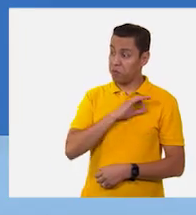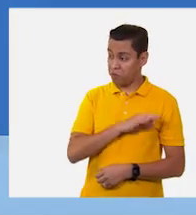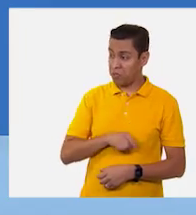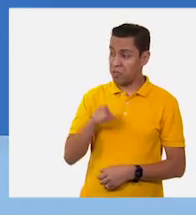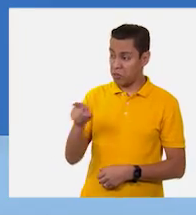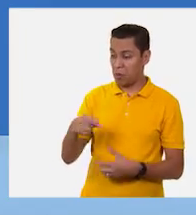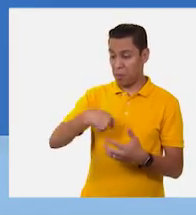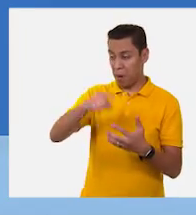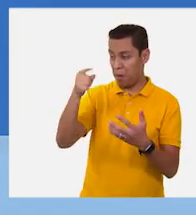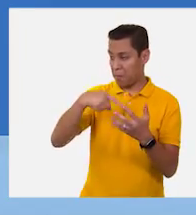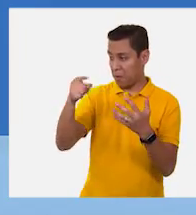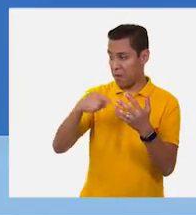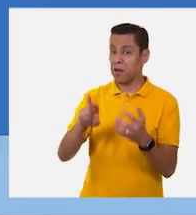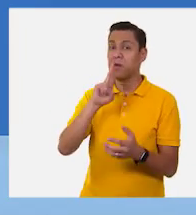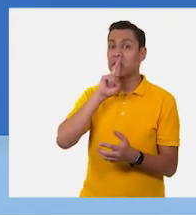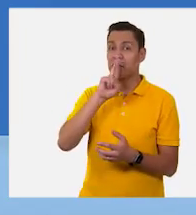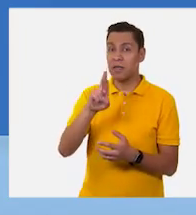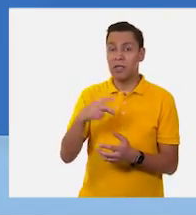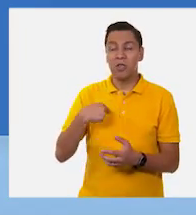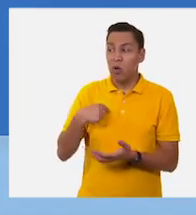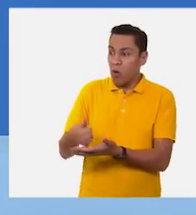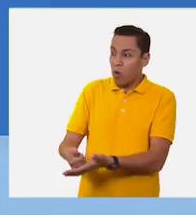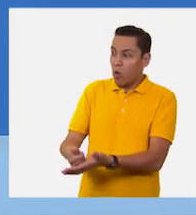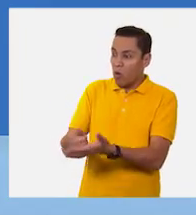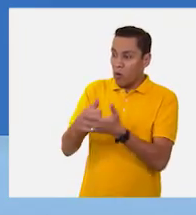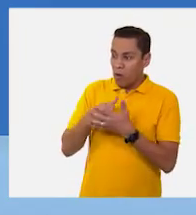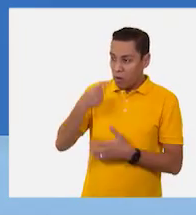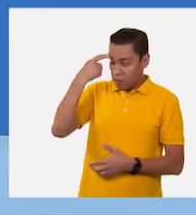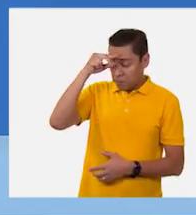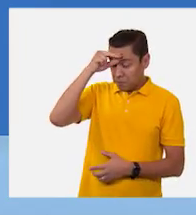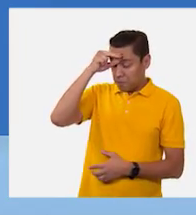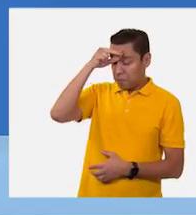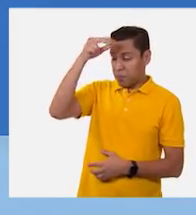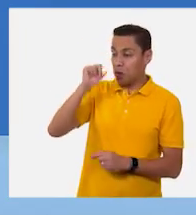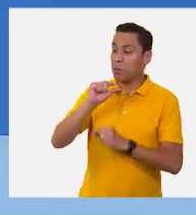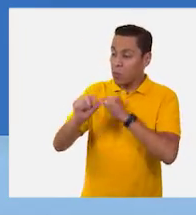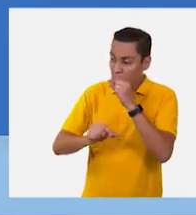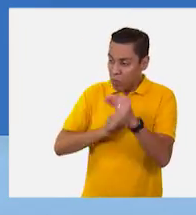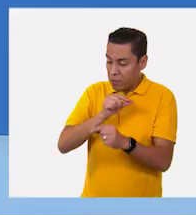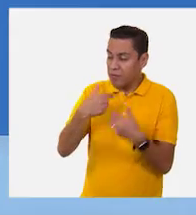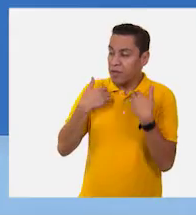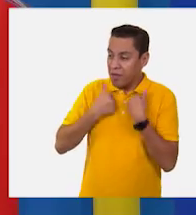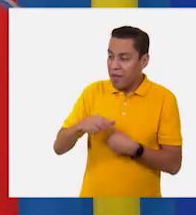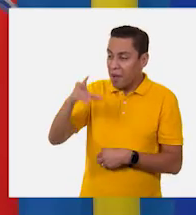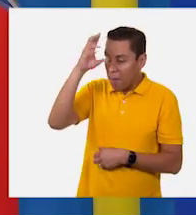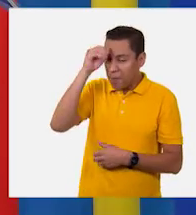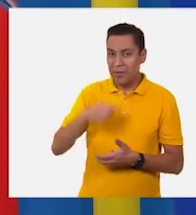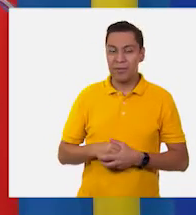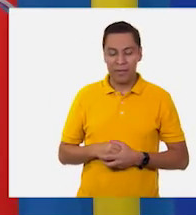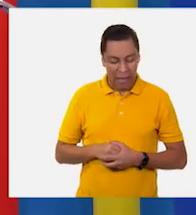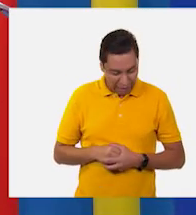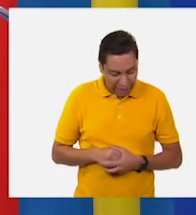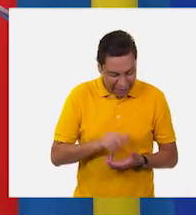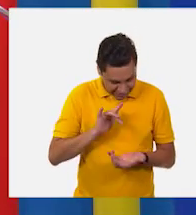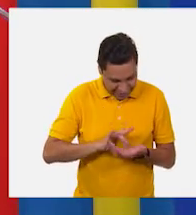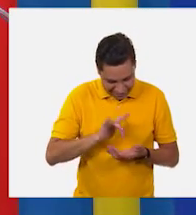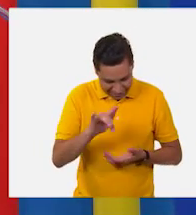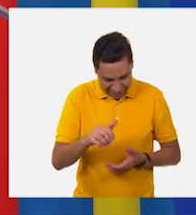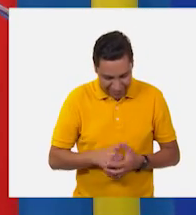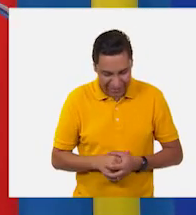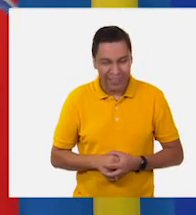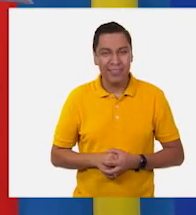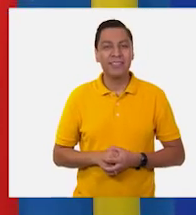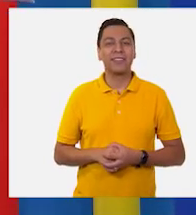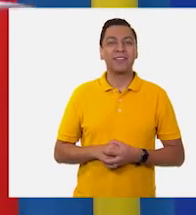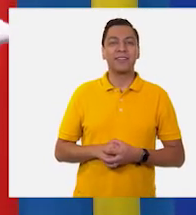respuestas. Me ayudaste mucho para ir agarrándole el sentido a estos problemas. Ay, gracias, Ton. Y qué bueno que ya